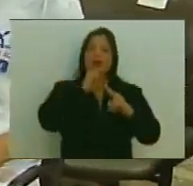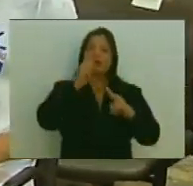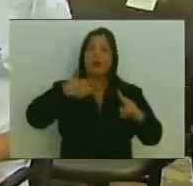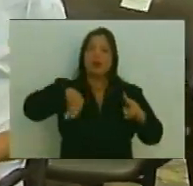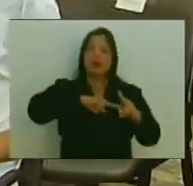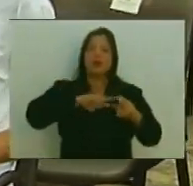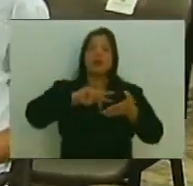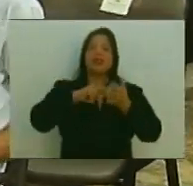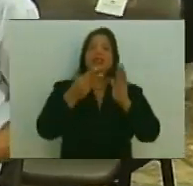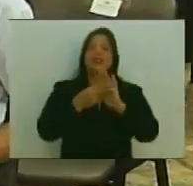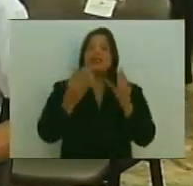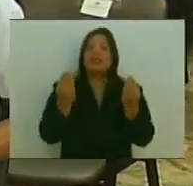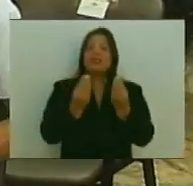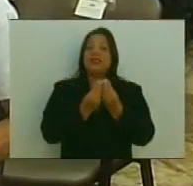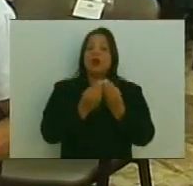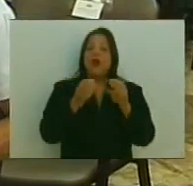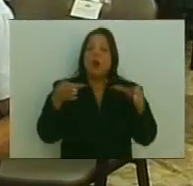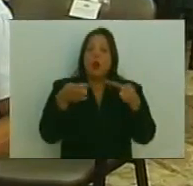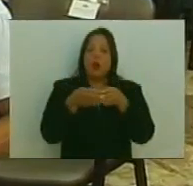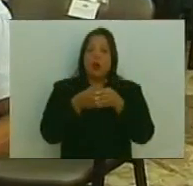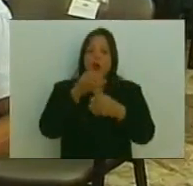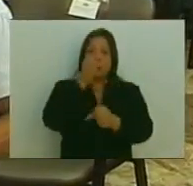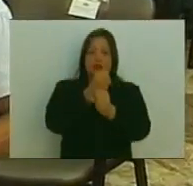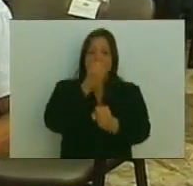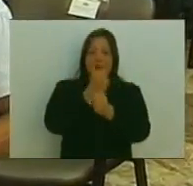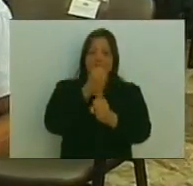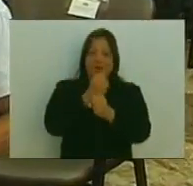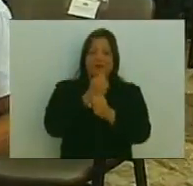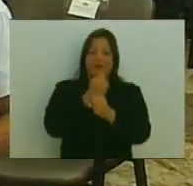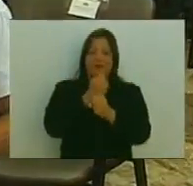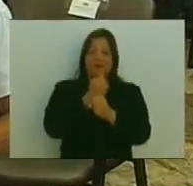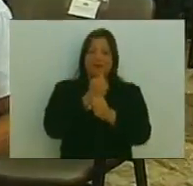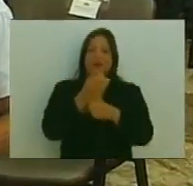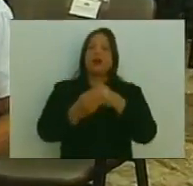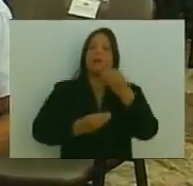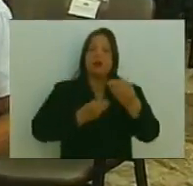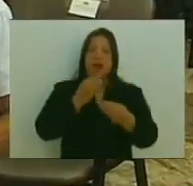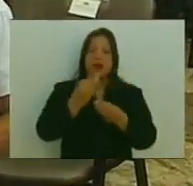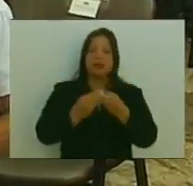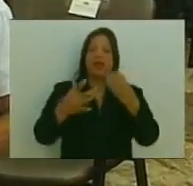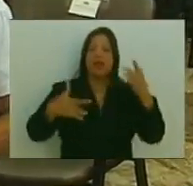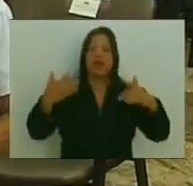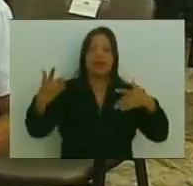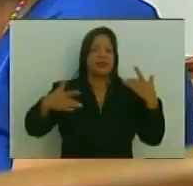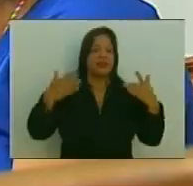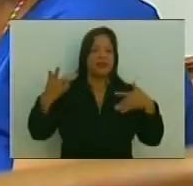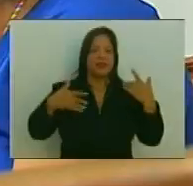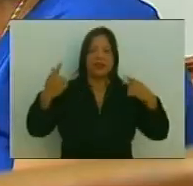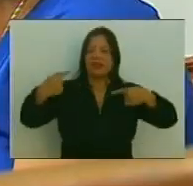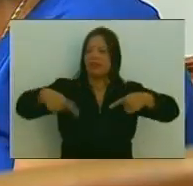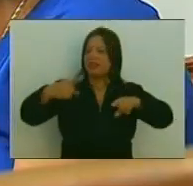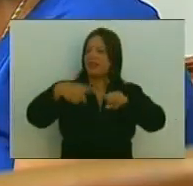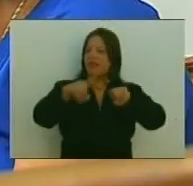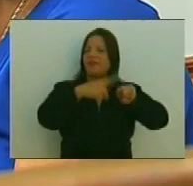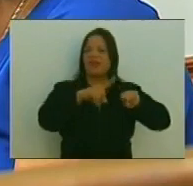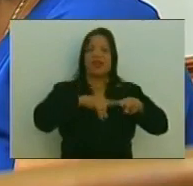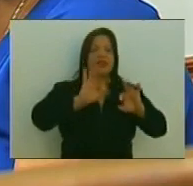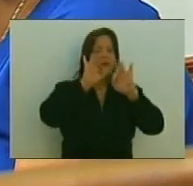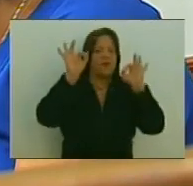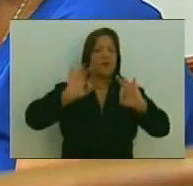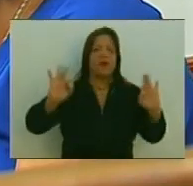ha configurado un equipo de trabajo que permita realizar actividades de cualquier